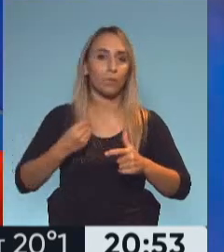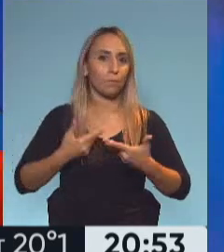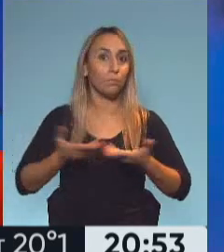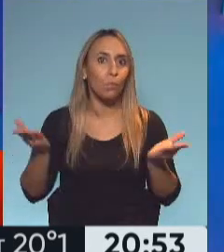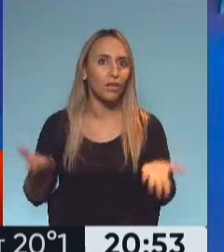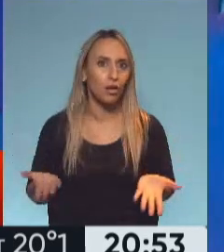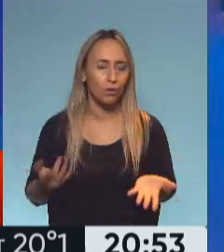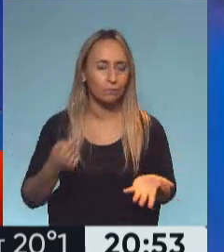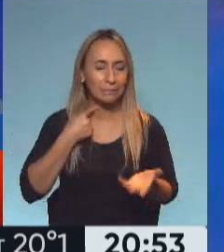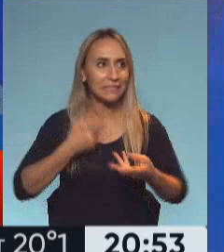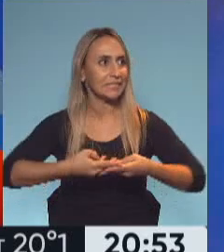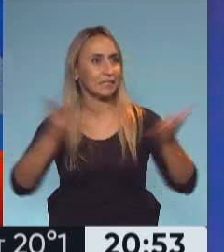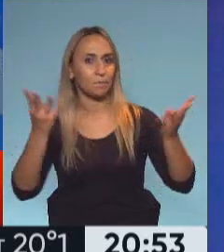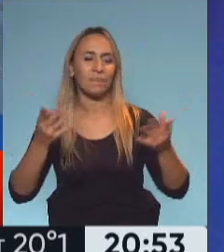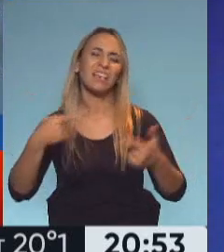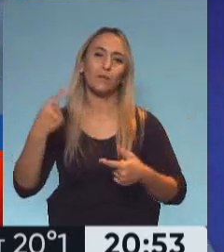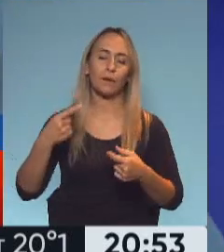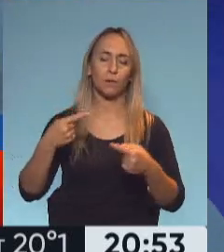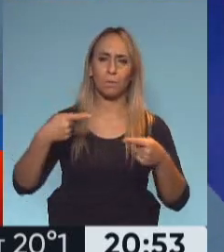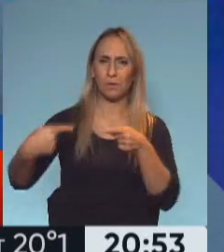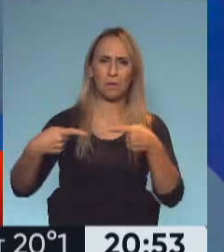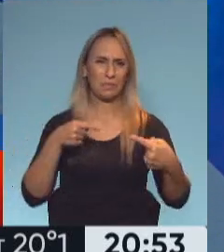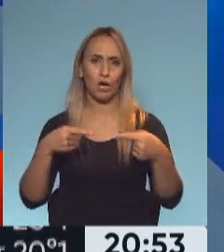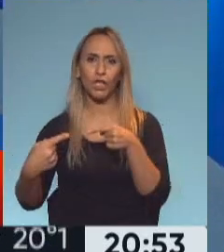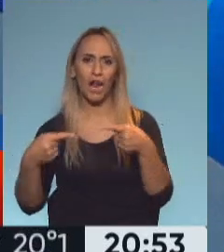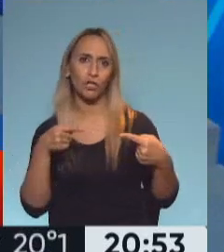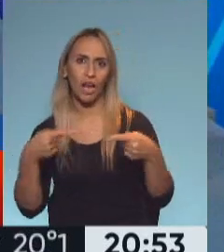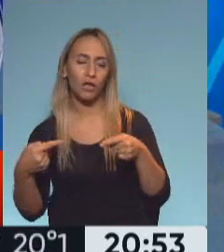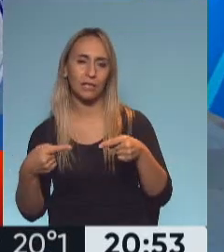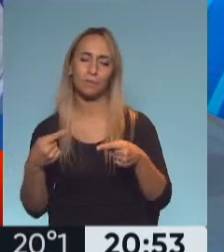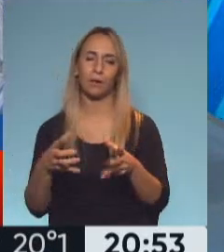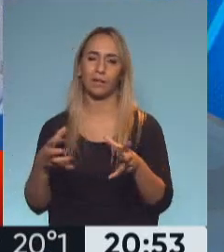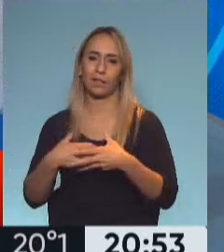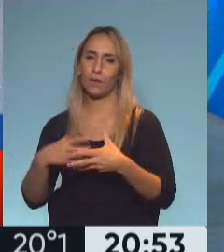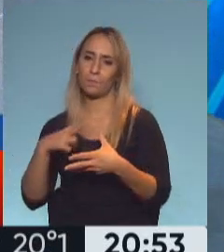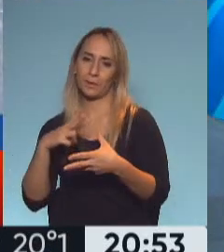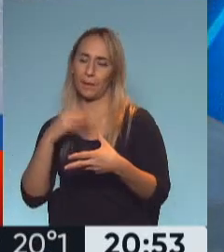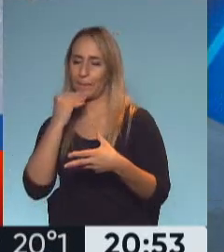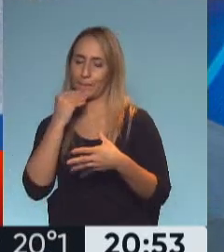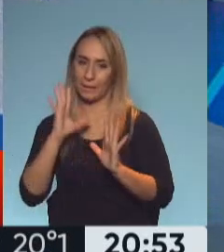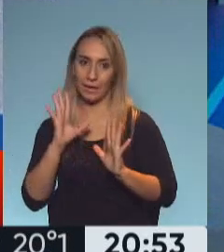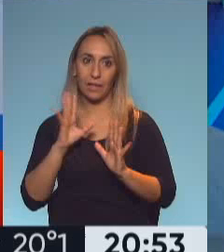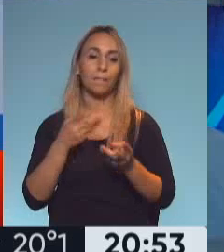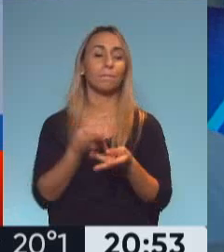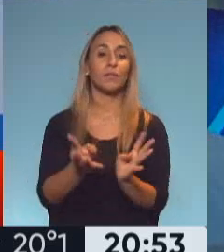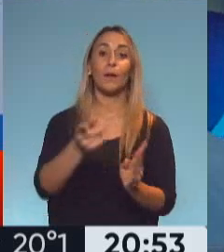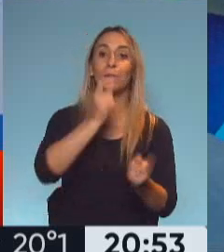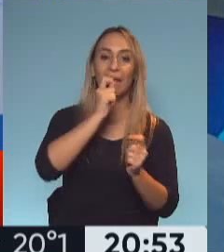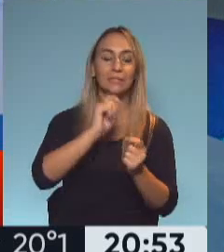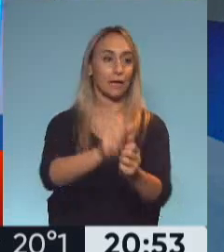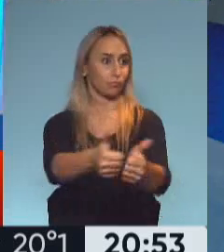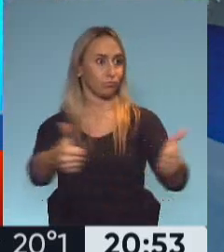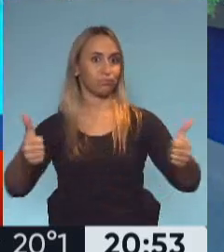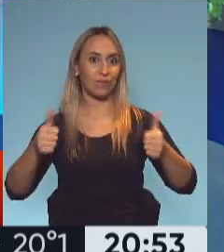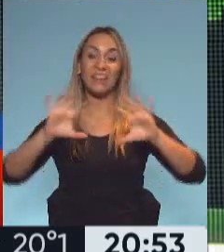general estos tipos de tironeos se hacen de manera privada, pero después en los ámbitos más públicos, donde llega la prensa internacional, tratan de ser más cuidados.